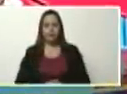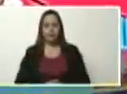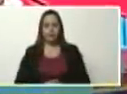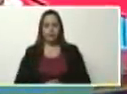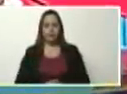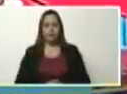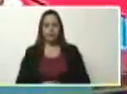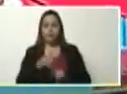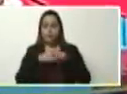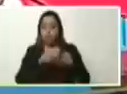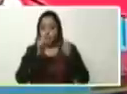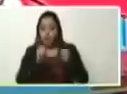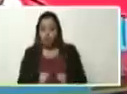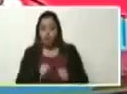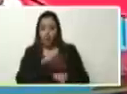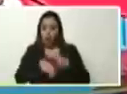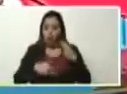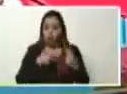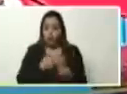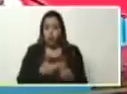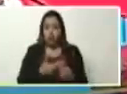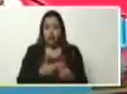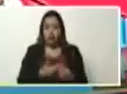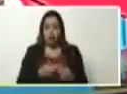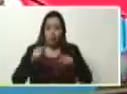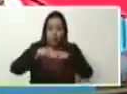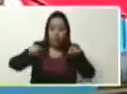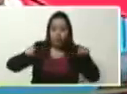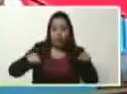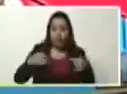Pero la garantía del nunca más somos nosotros.